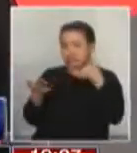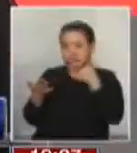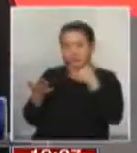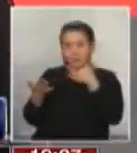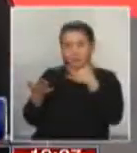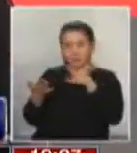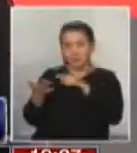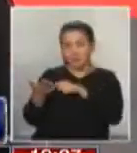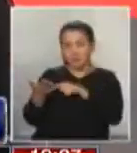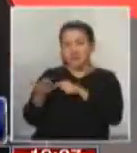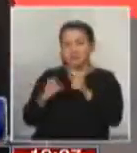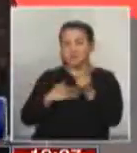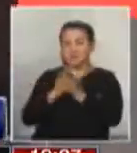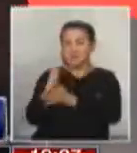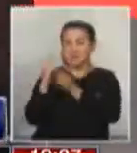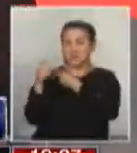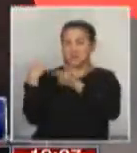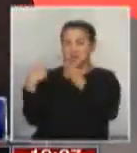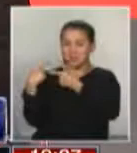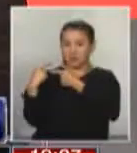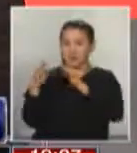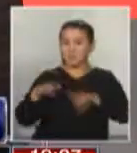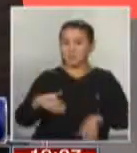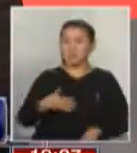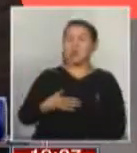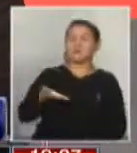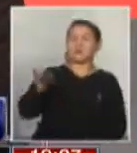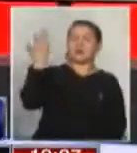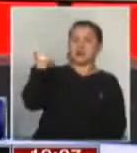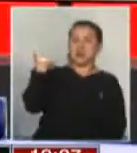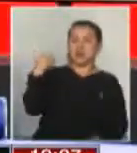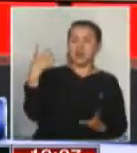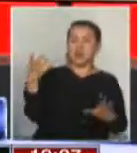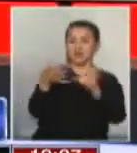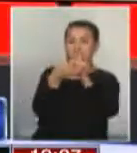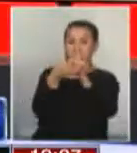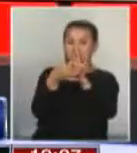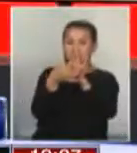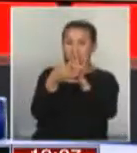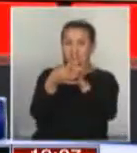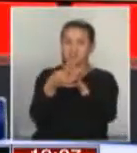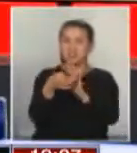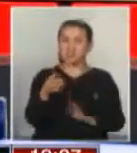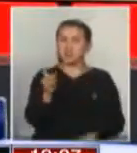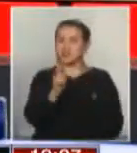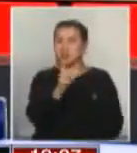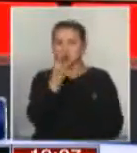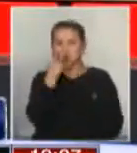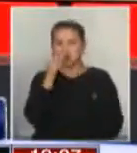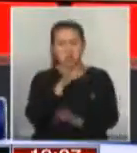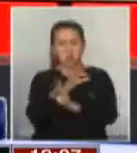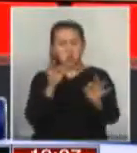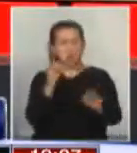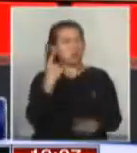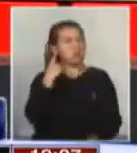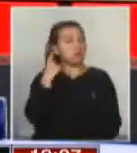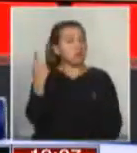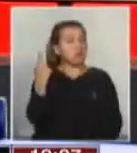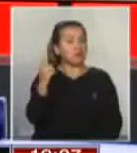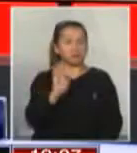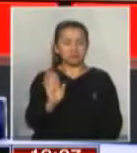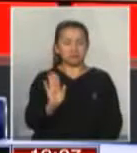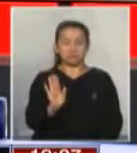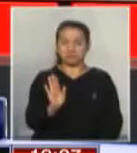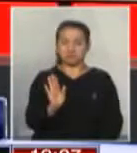dice se gatilló una historia que tiene que ver con su propio pasado tal vez para los que no conozcan han escuchado mucho hablar de modiano